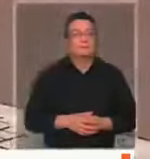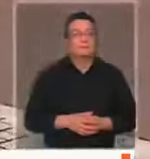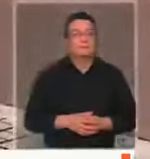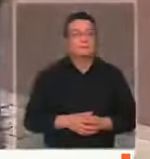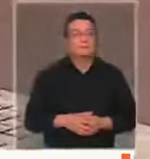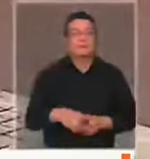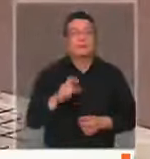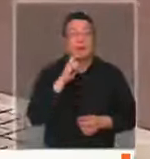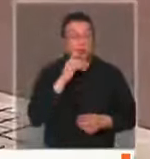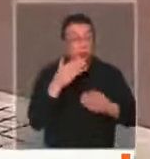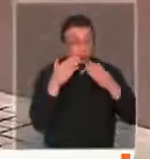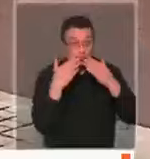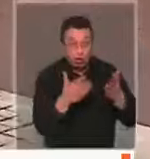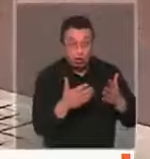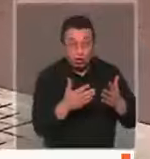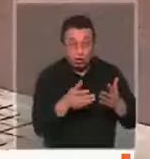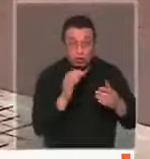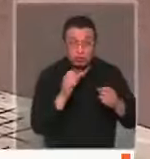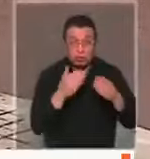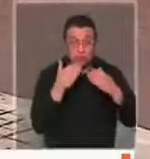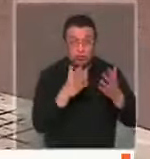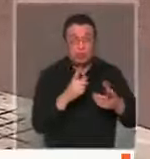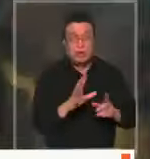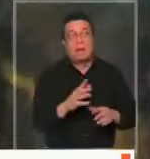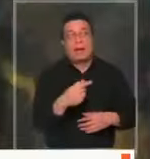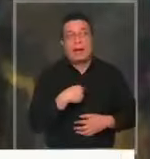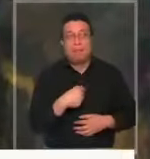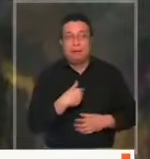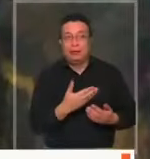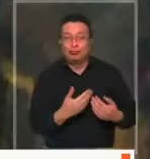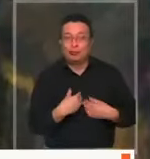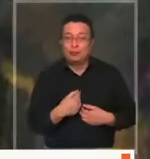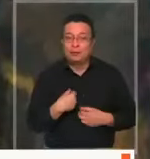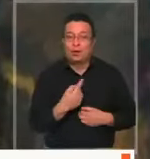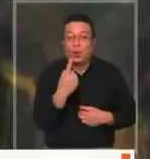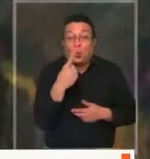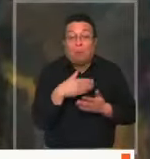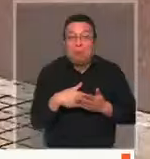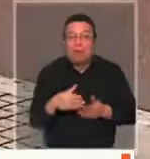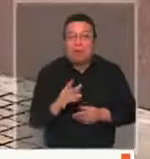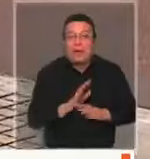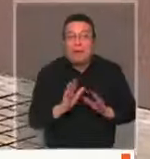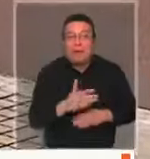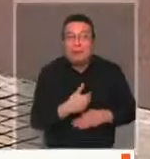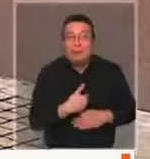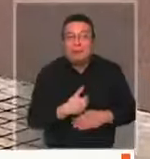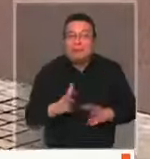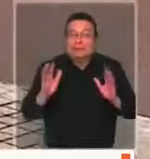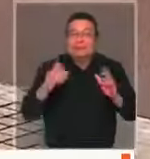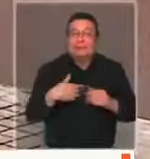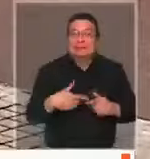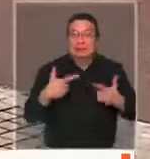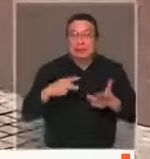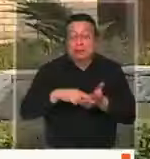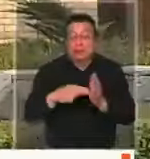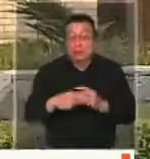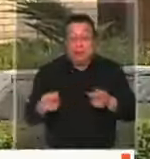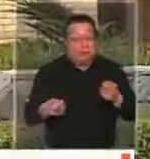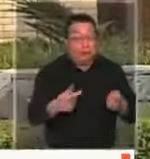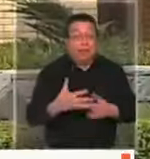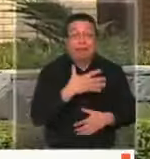Que la donó. Podría donarme siquiera un 1.000.000 de pesos que me sacarían de todos los